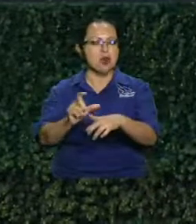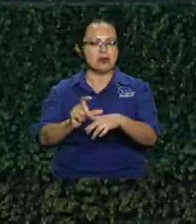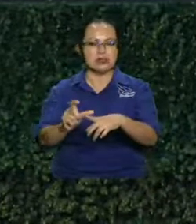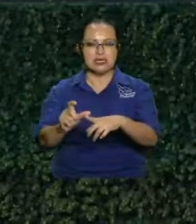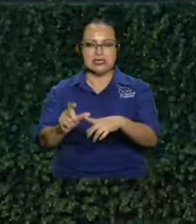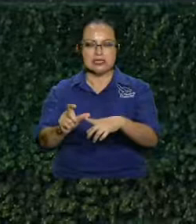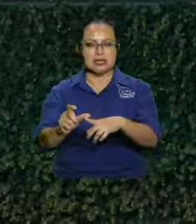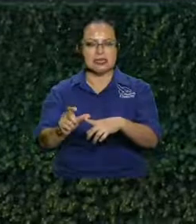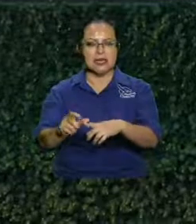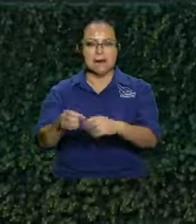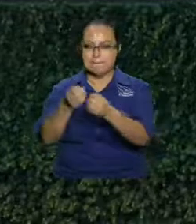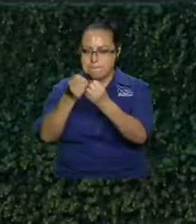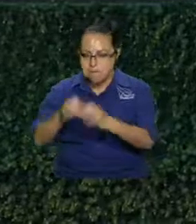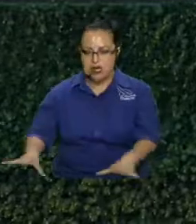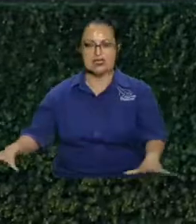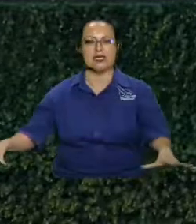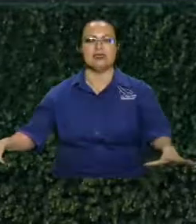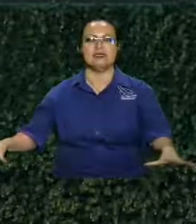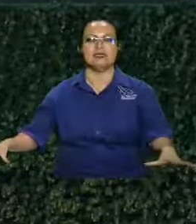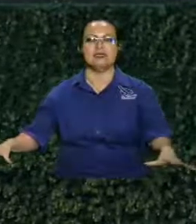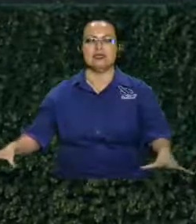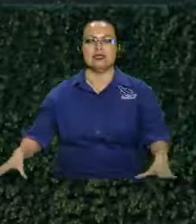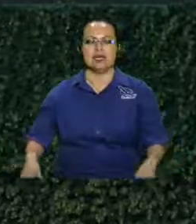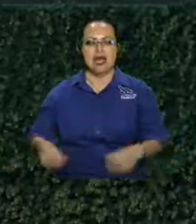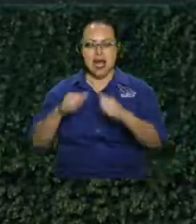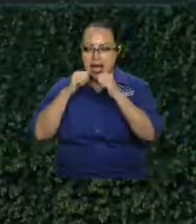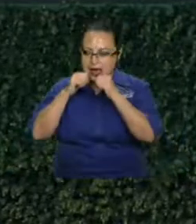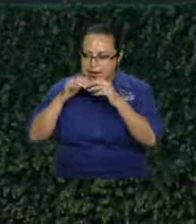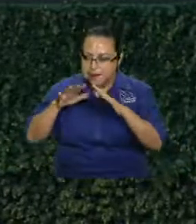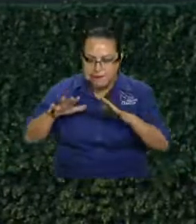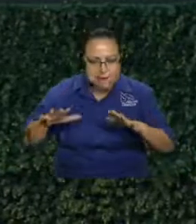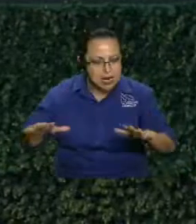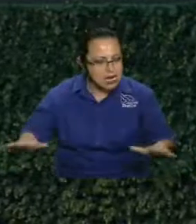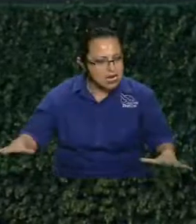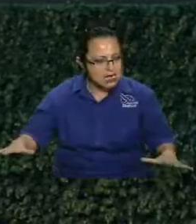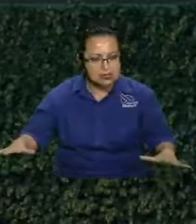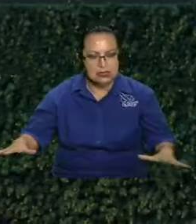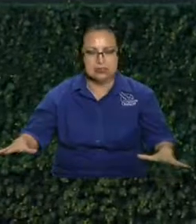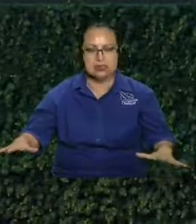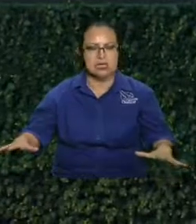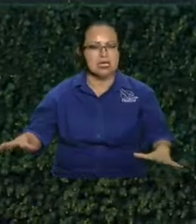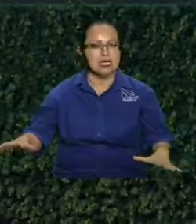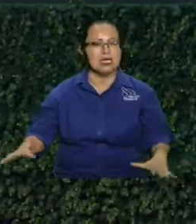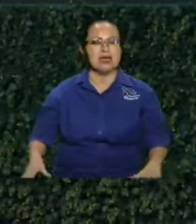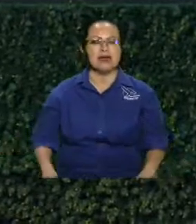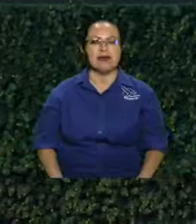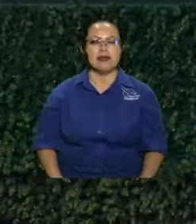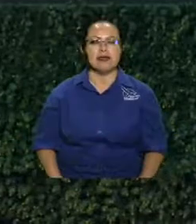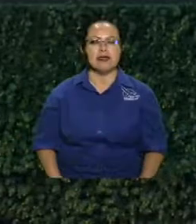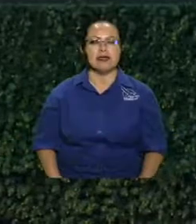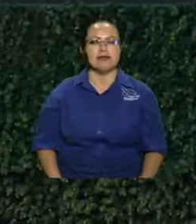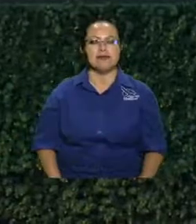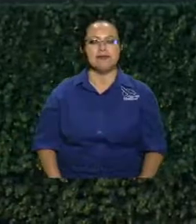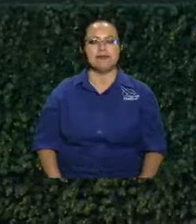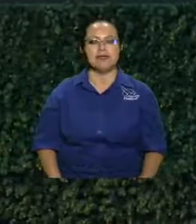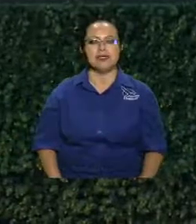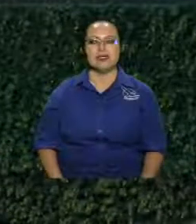necrófago, es un animal que consume cadáveres de animales sin haber participado en su